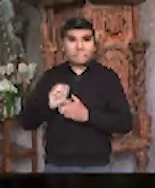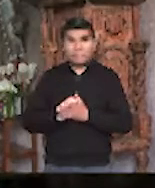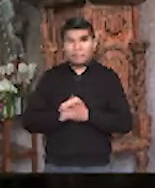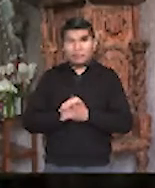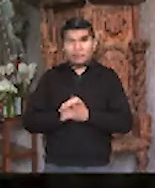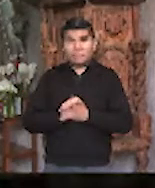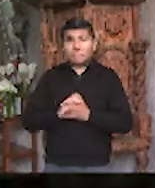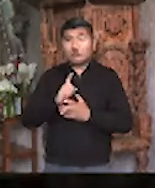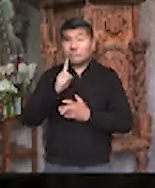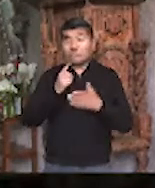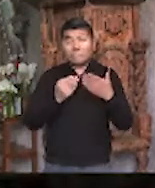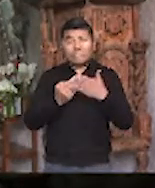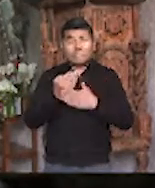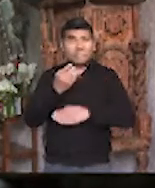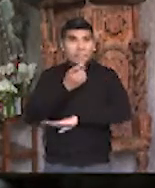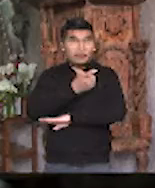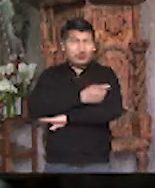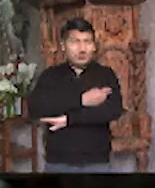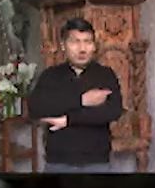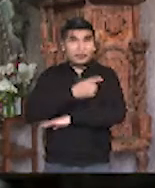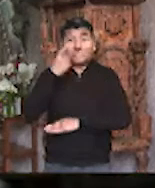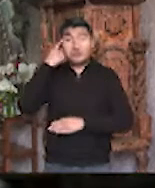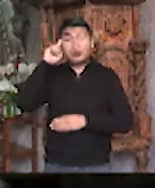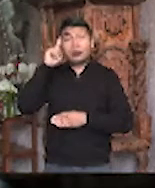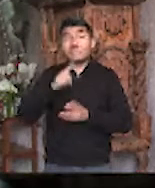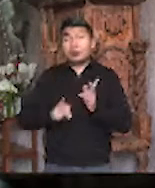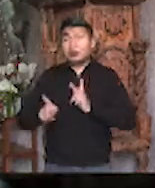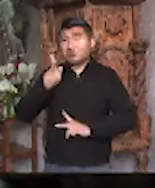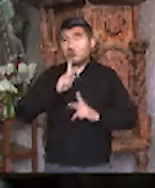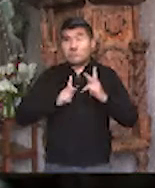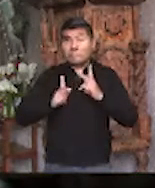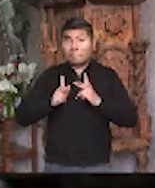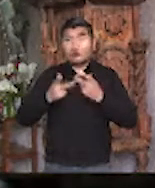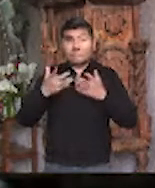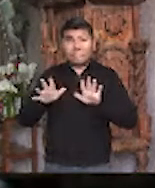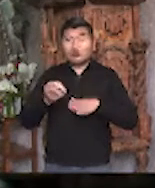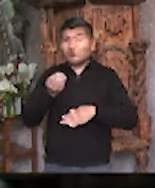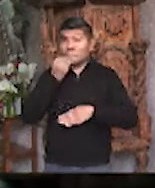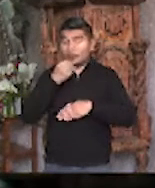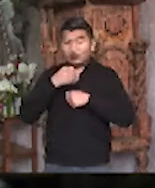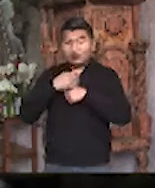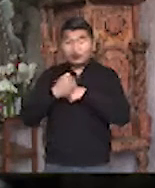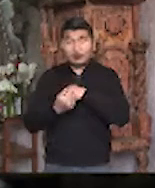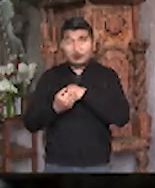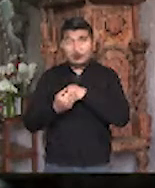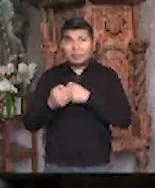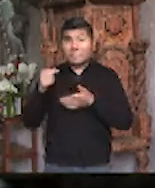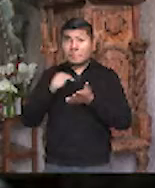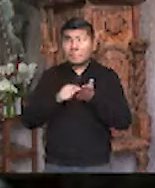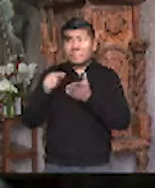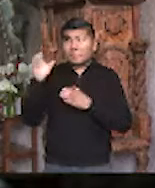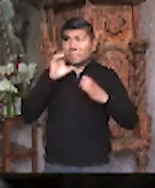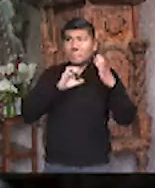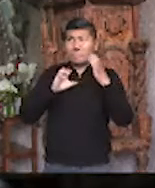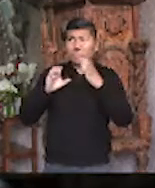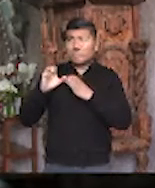y un nuevo día para que los que han comido el pan en esta luz resplandeciente